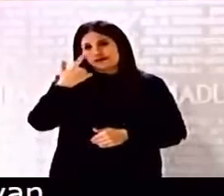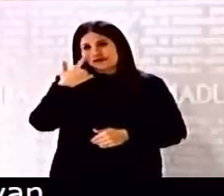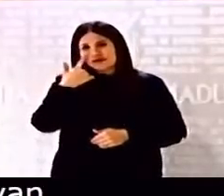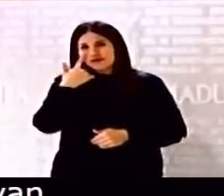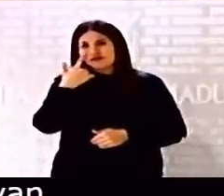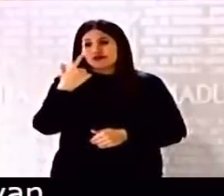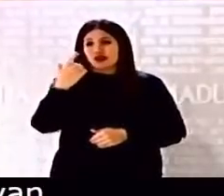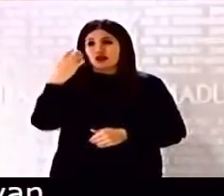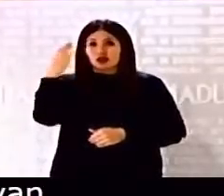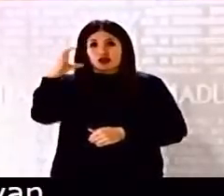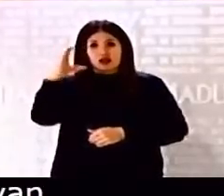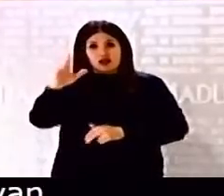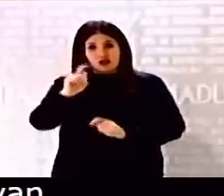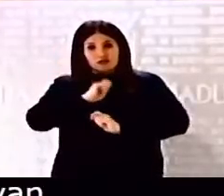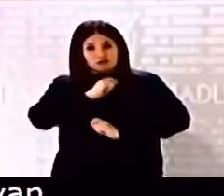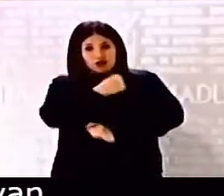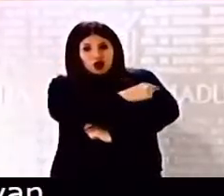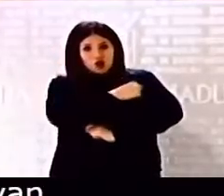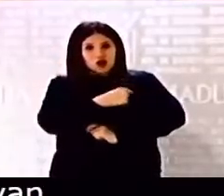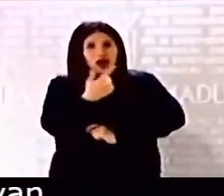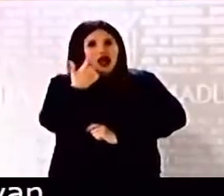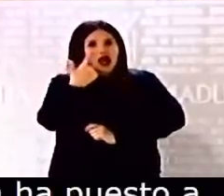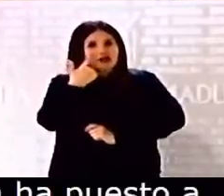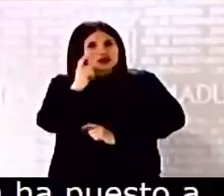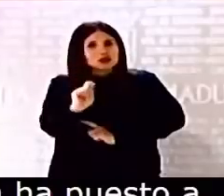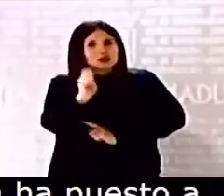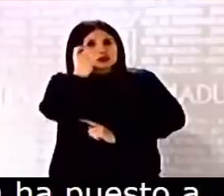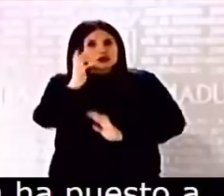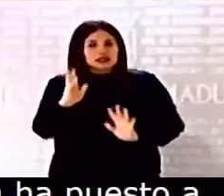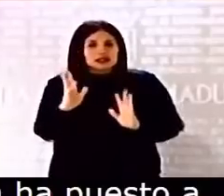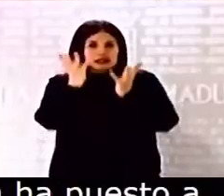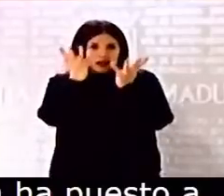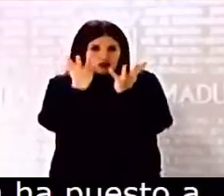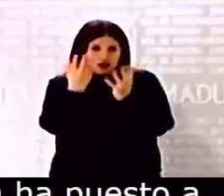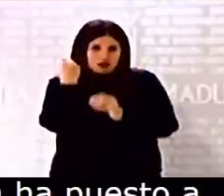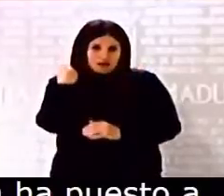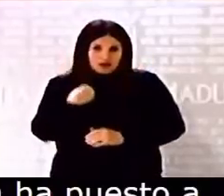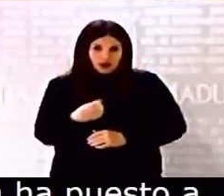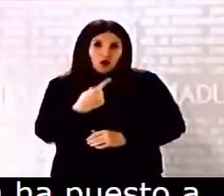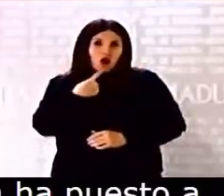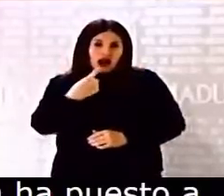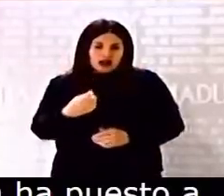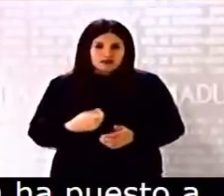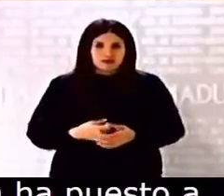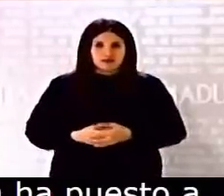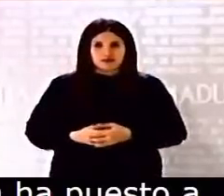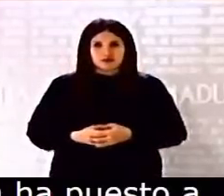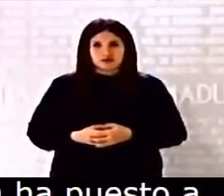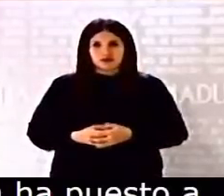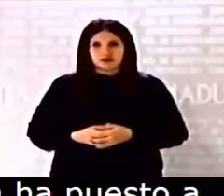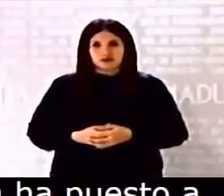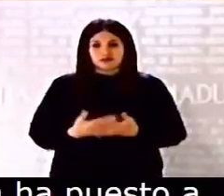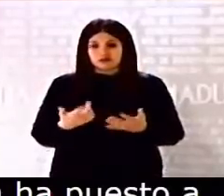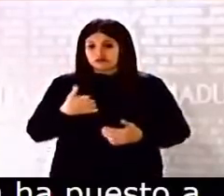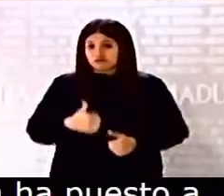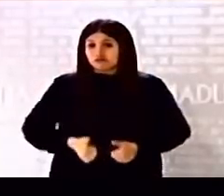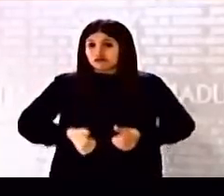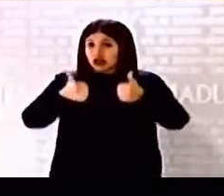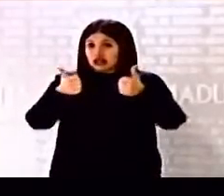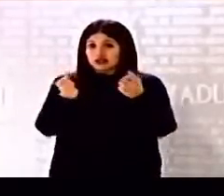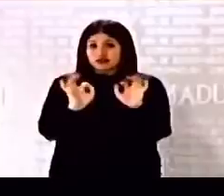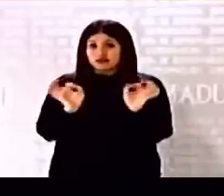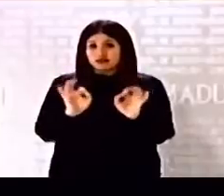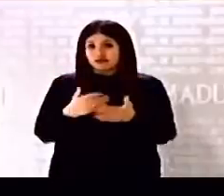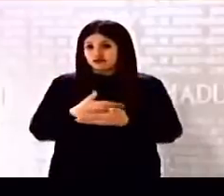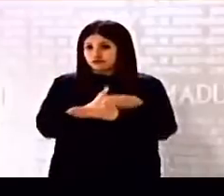la ciencia ha puesto a nuestra disposición, que no es otra que la vacuna. Por mi parte, nada más,